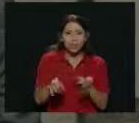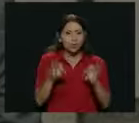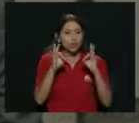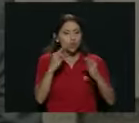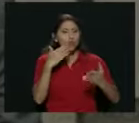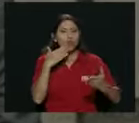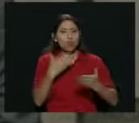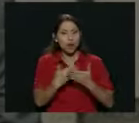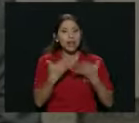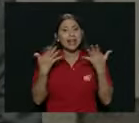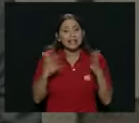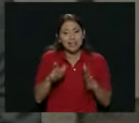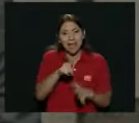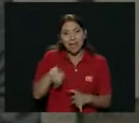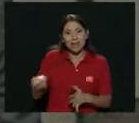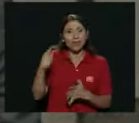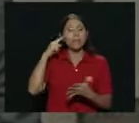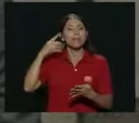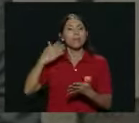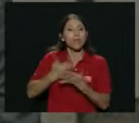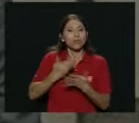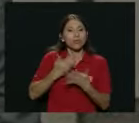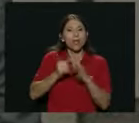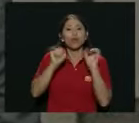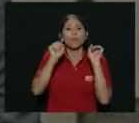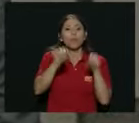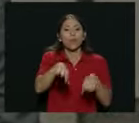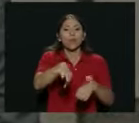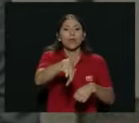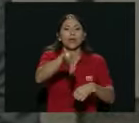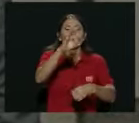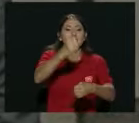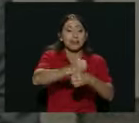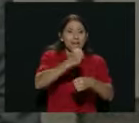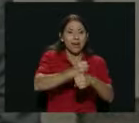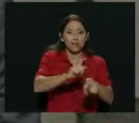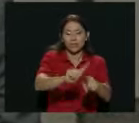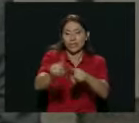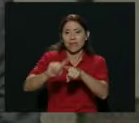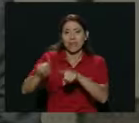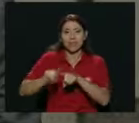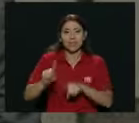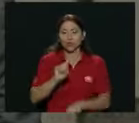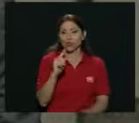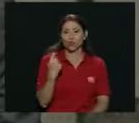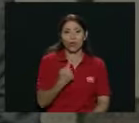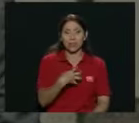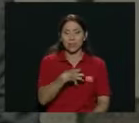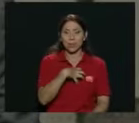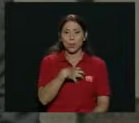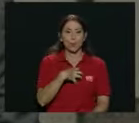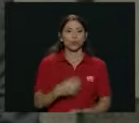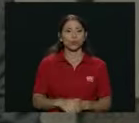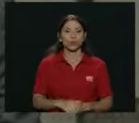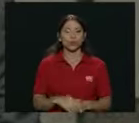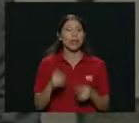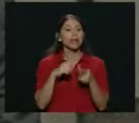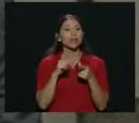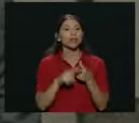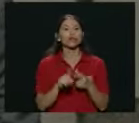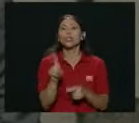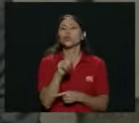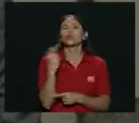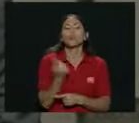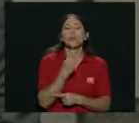ya han demostrado que son capaces de insertarse en mercados laborales diferentes a los propios, de manera que no hay que enmarcar